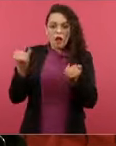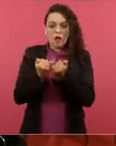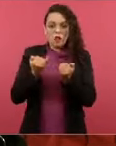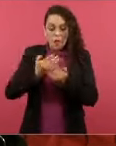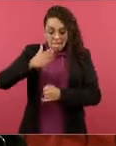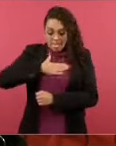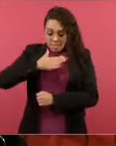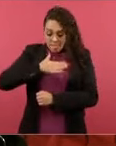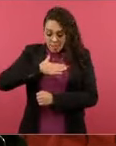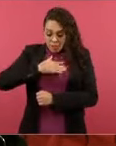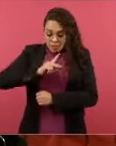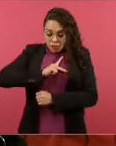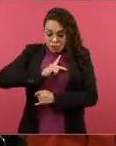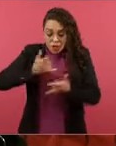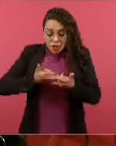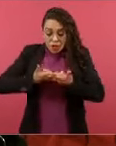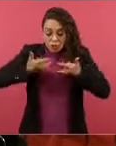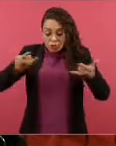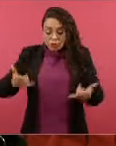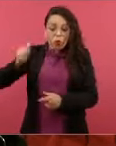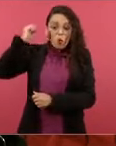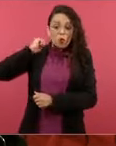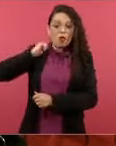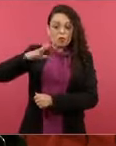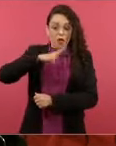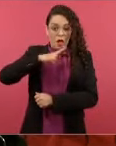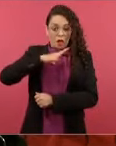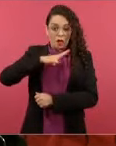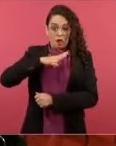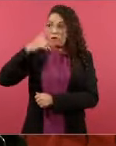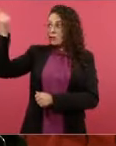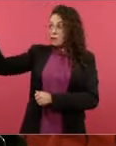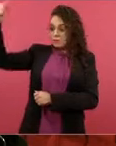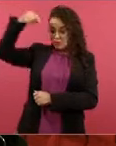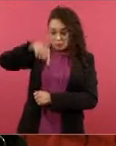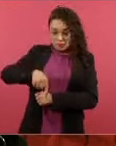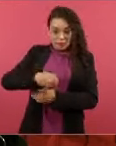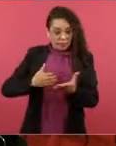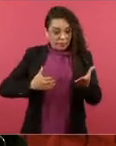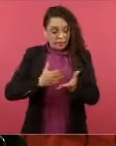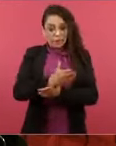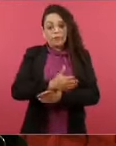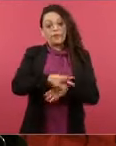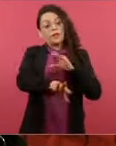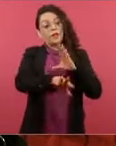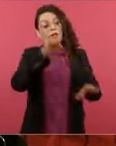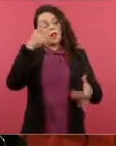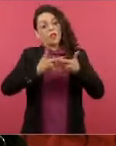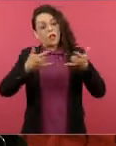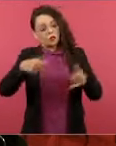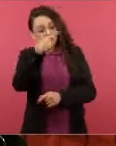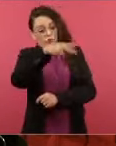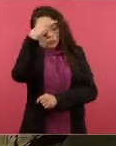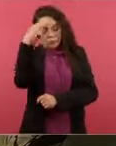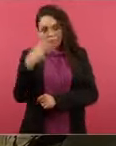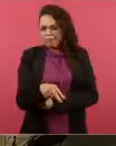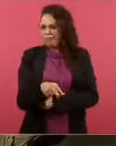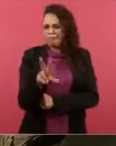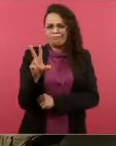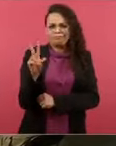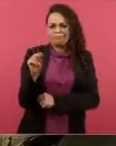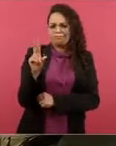propia. No vinieron ellos a descubrirnos nuestra historia. Así como tampoco hay prehistoria, porque todos